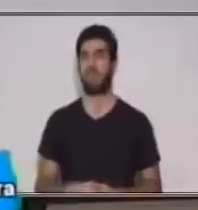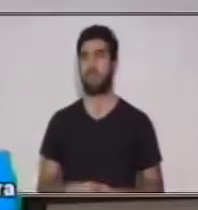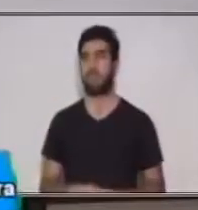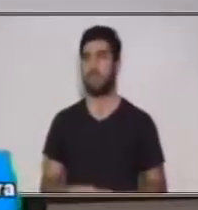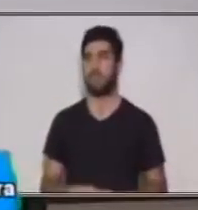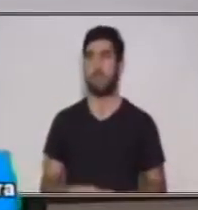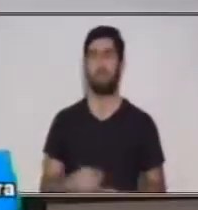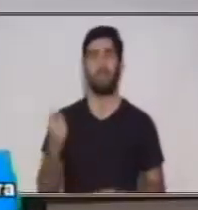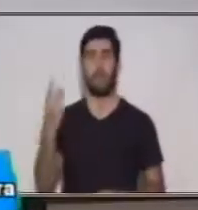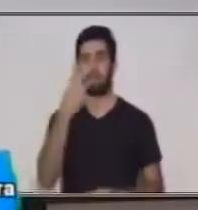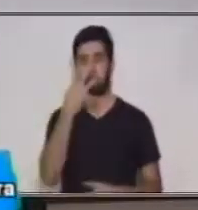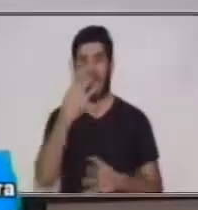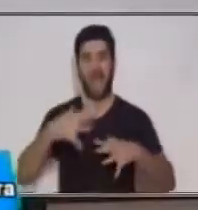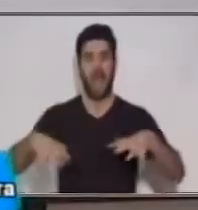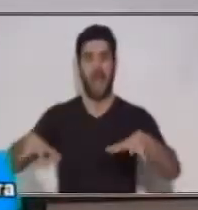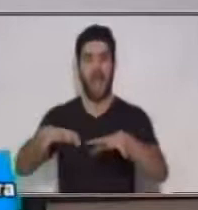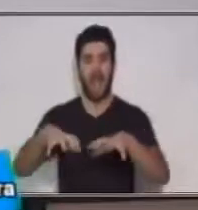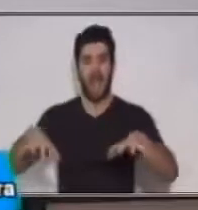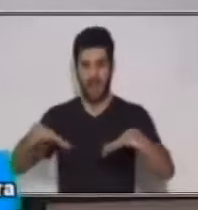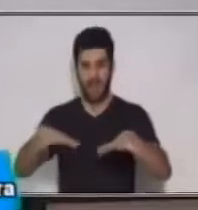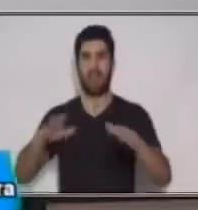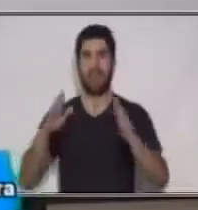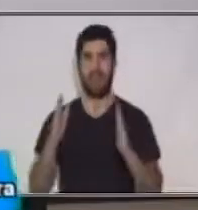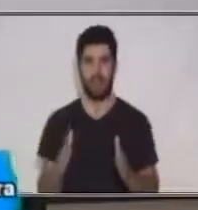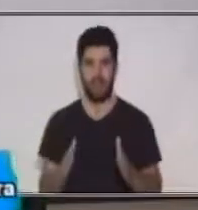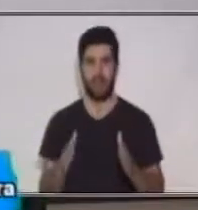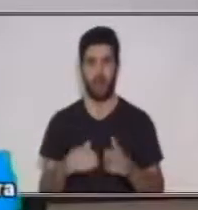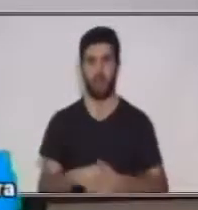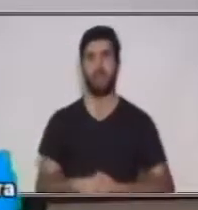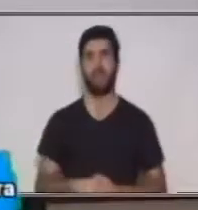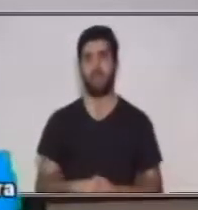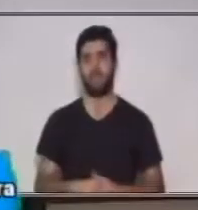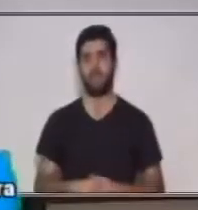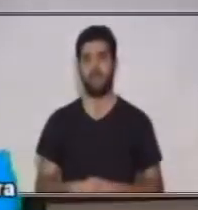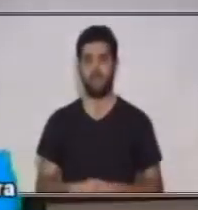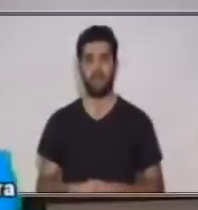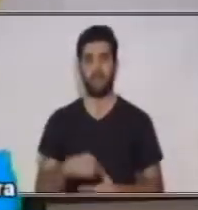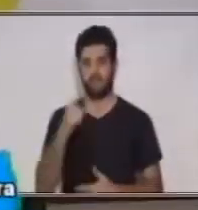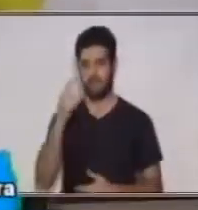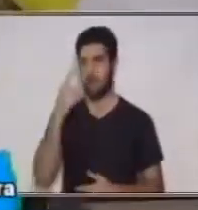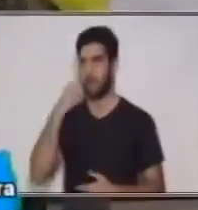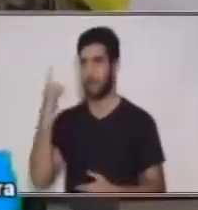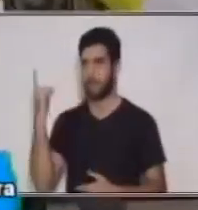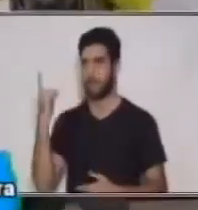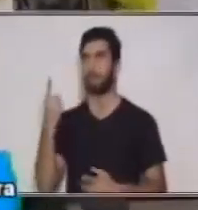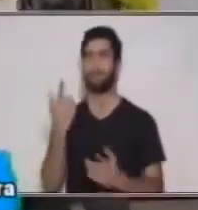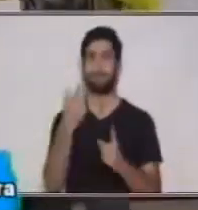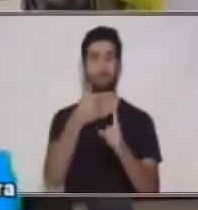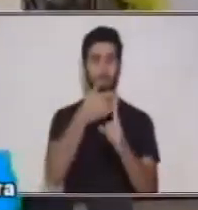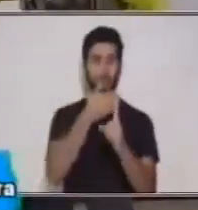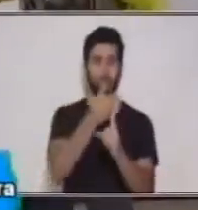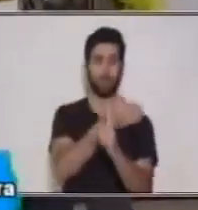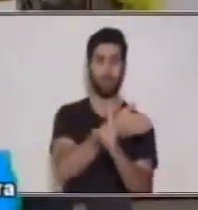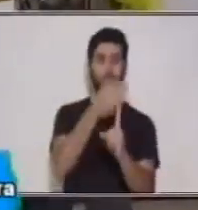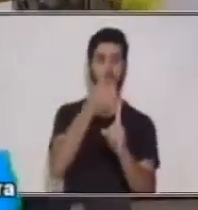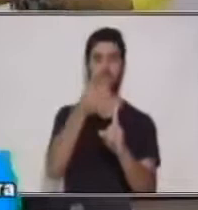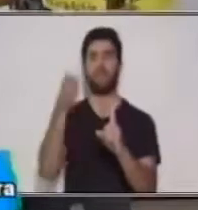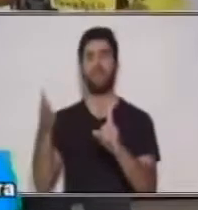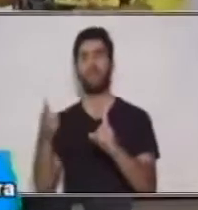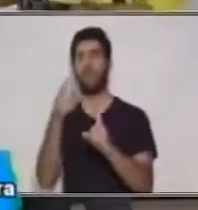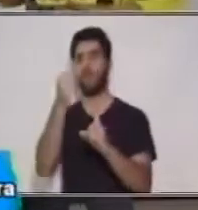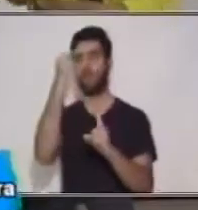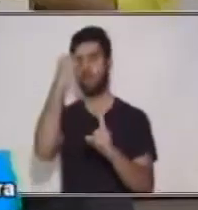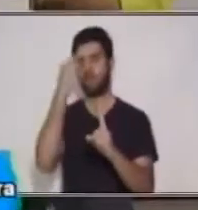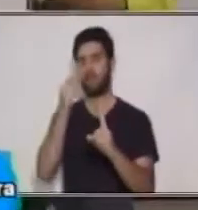Panadero, ¿ya? Panadero. ¿Qué palabra, qué crees que tiene? ¿Qué morfema es el que vamos a